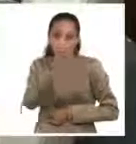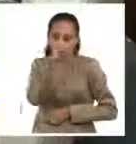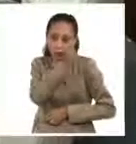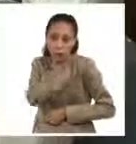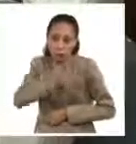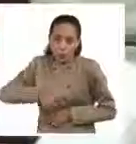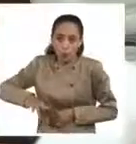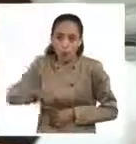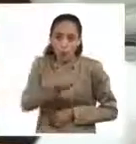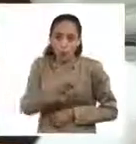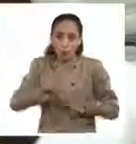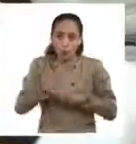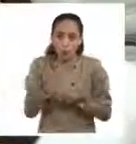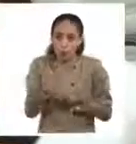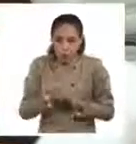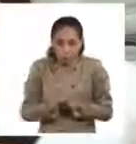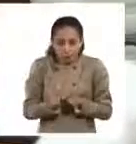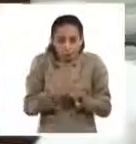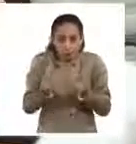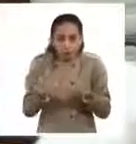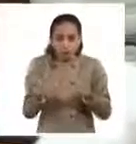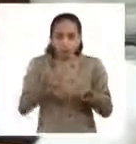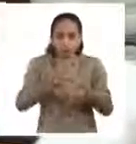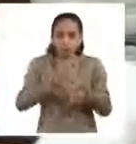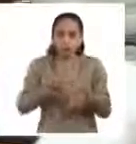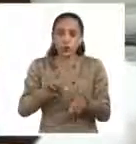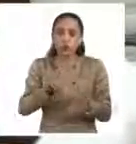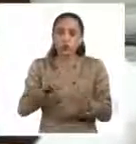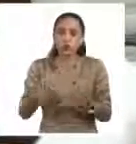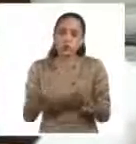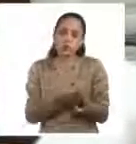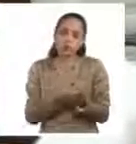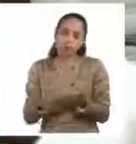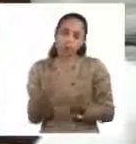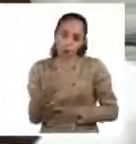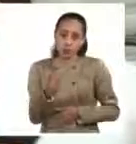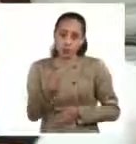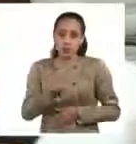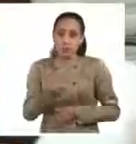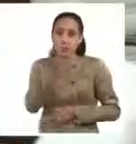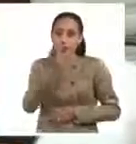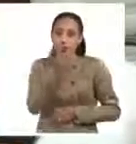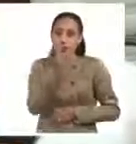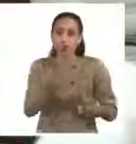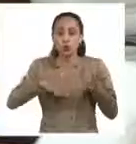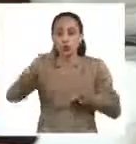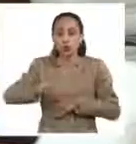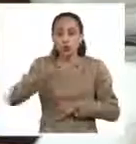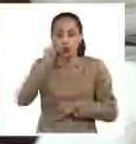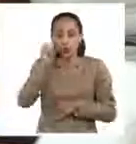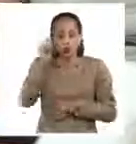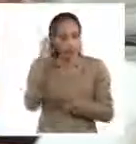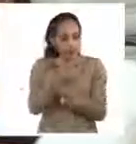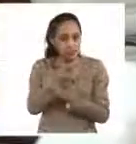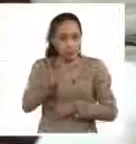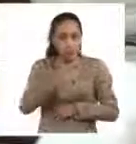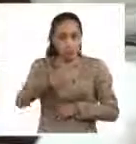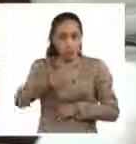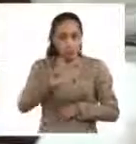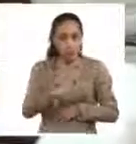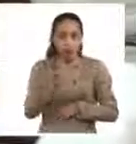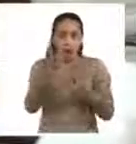población ante el ligero incremento de casos de las dos últimas semanas. Explicó el doctor en ciencias Raúl Guinovar que en lo que va de julio